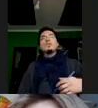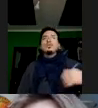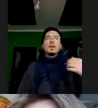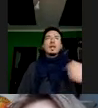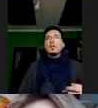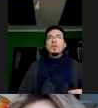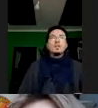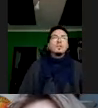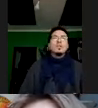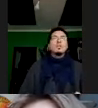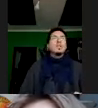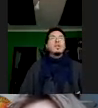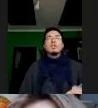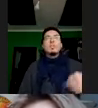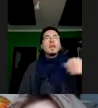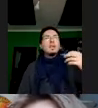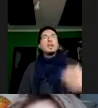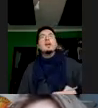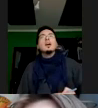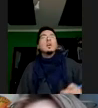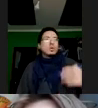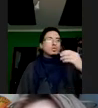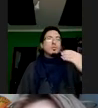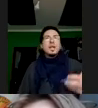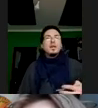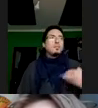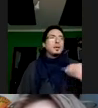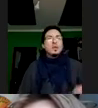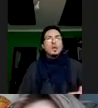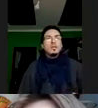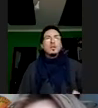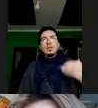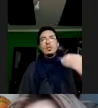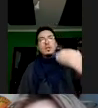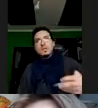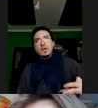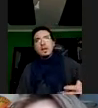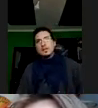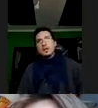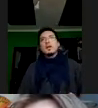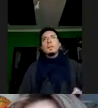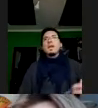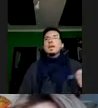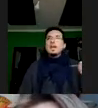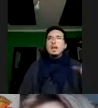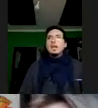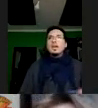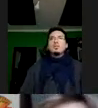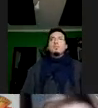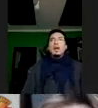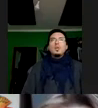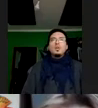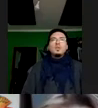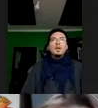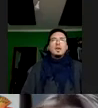decir con sus palabras. No necesito que ustedes lo digan de una manera técnica. Con sus palabras, para ustedes, de lo que vimos en la clase ahora. ¿Qué es